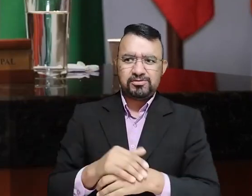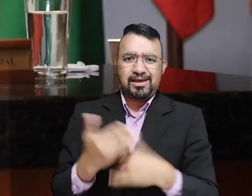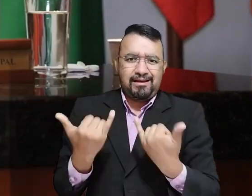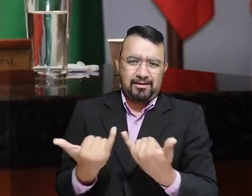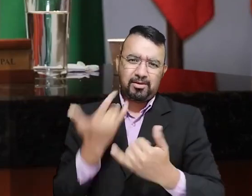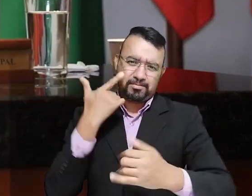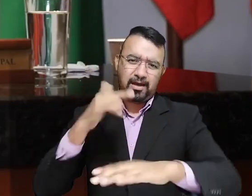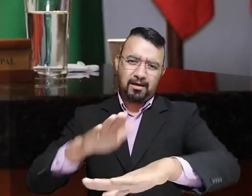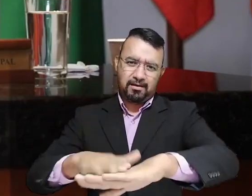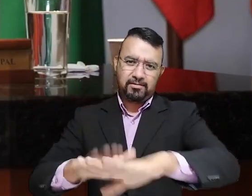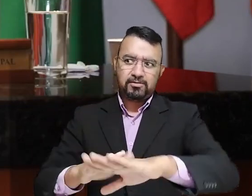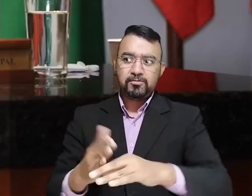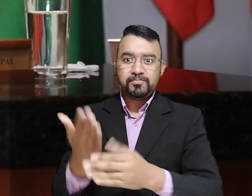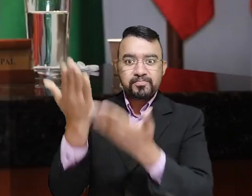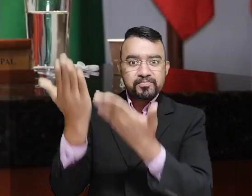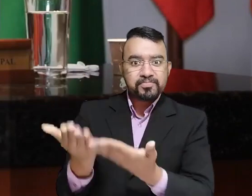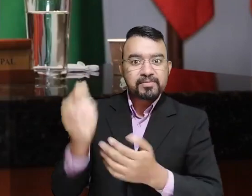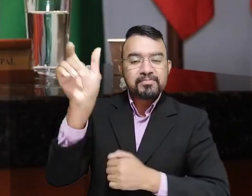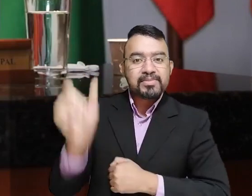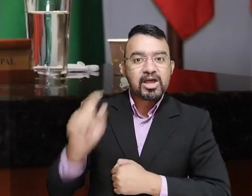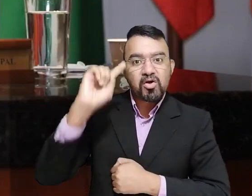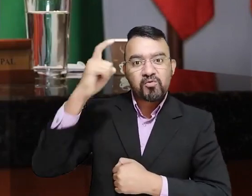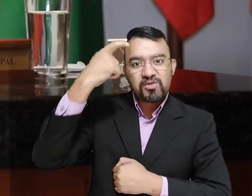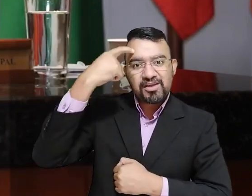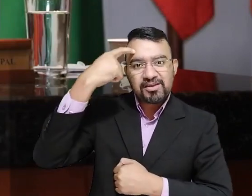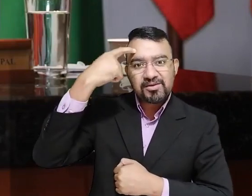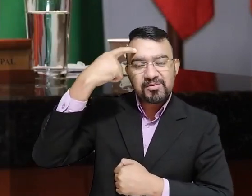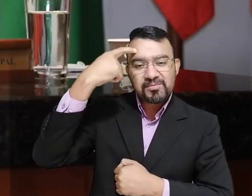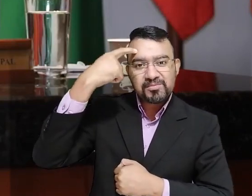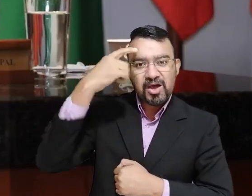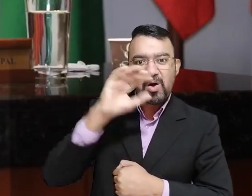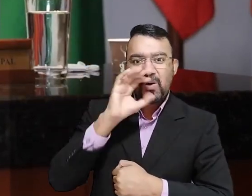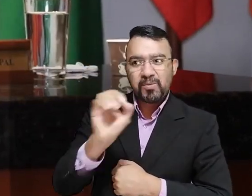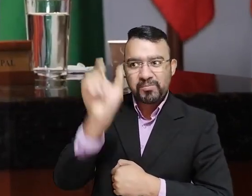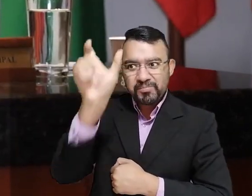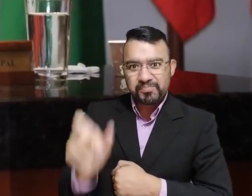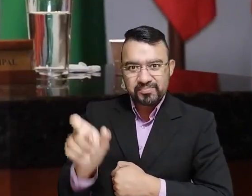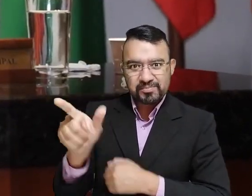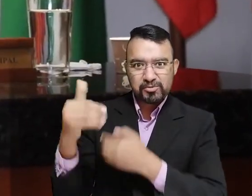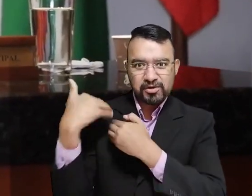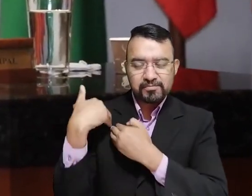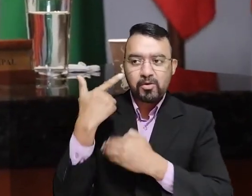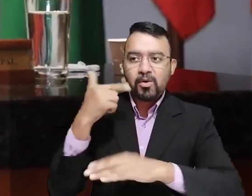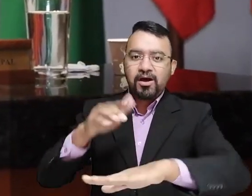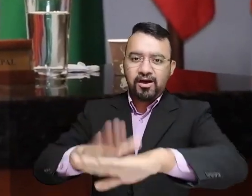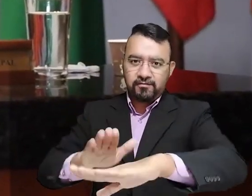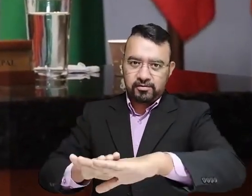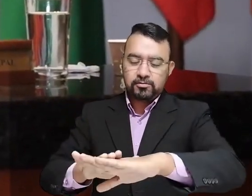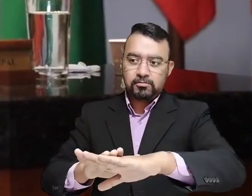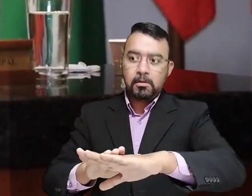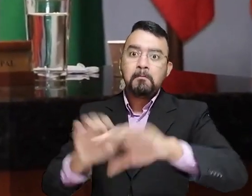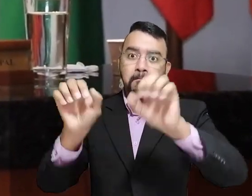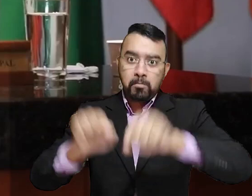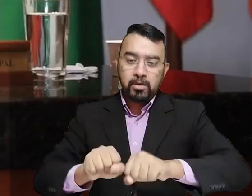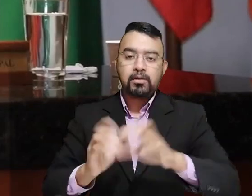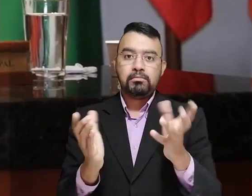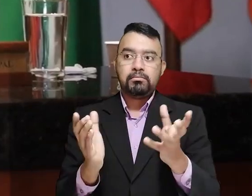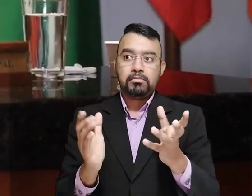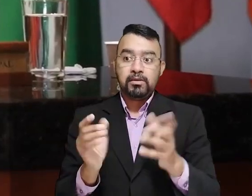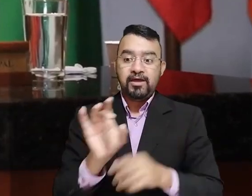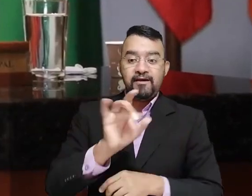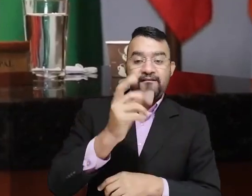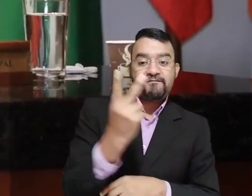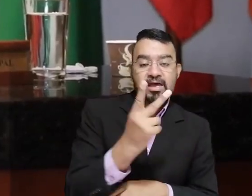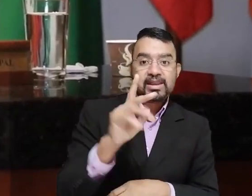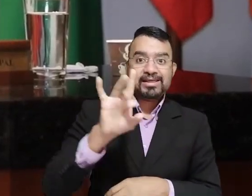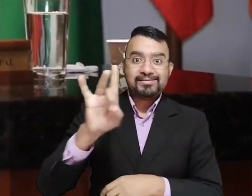viviendo, señor gobernador, hago un llamado desde Envigado para que este fin de semana, sí, estoy de acuerdo en hacer